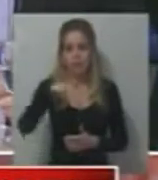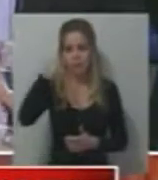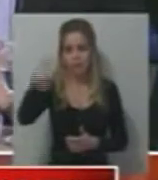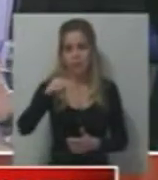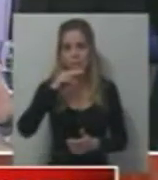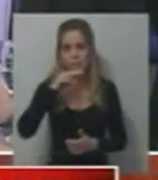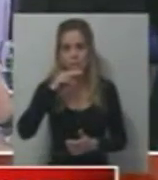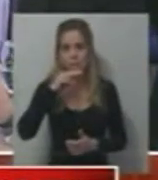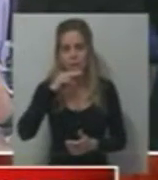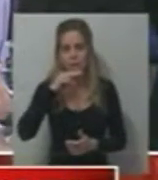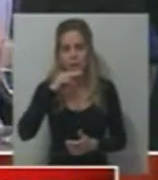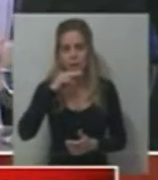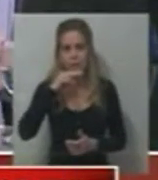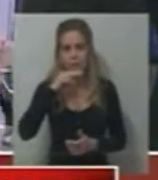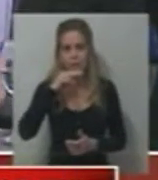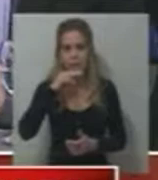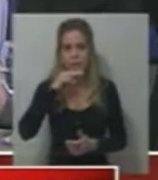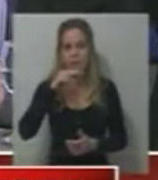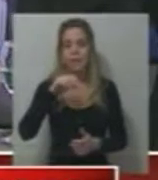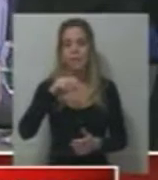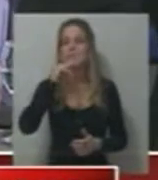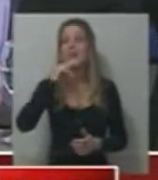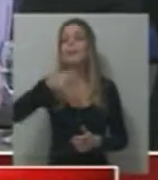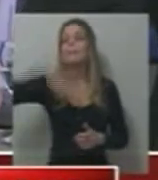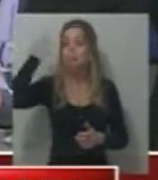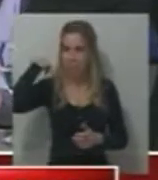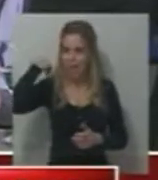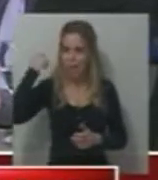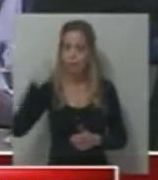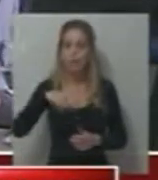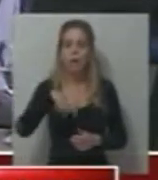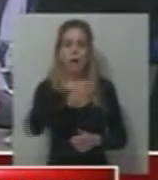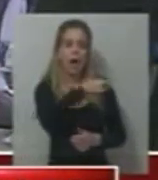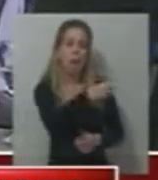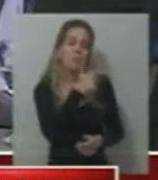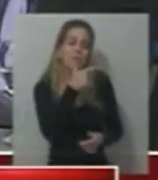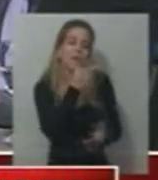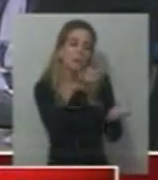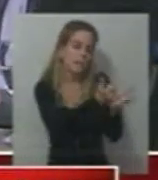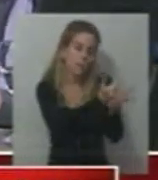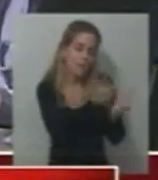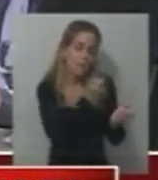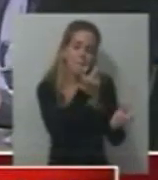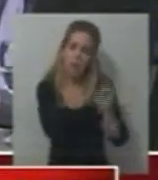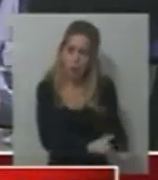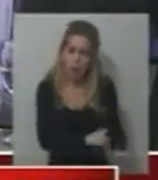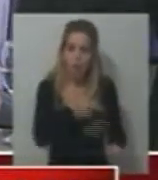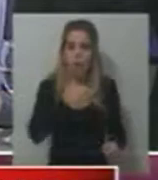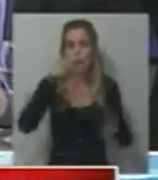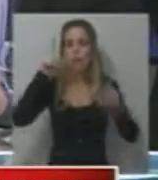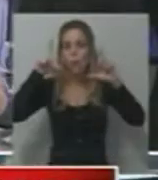muchos también. ¿El viernes? Que pasó medio inadvertido. Hubo una foto política muy interesante que te habla de lo que puede llegar a pasar del lunes para